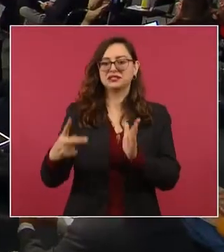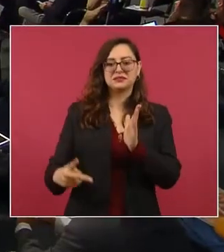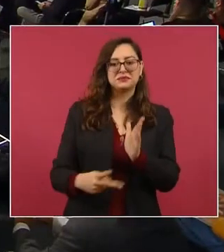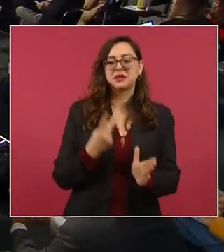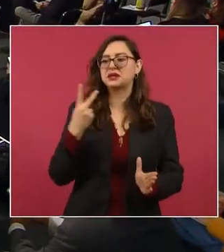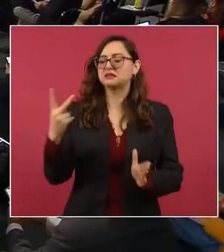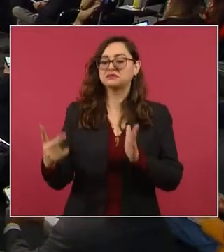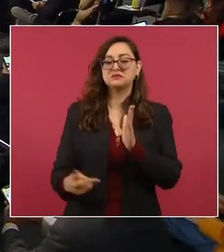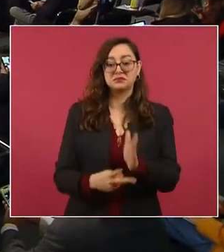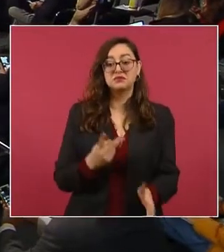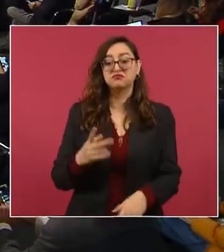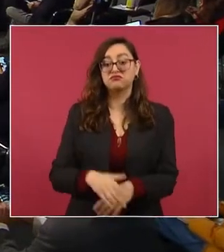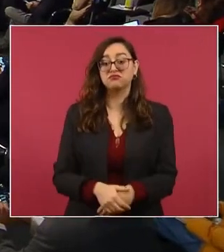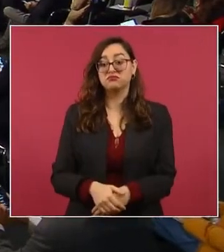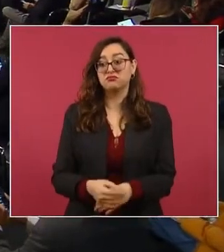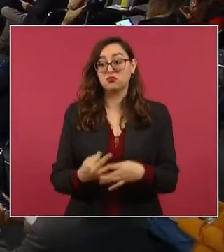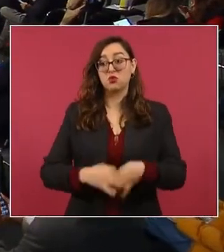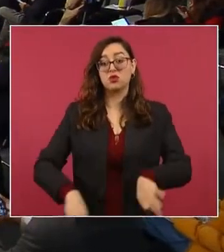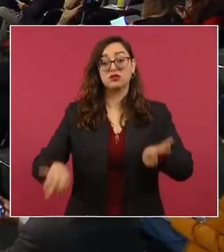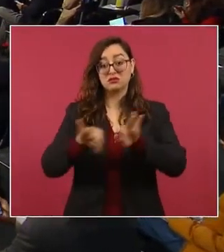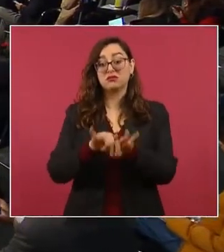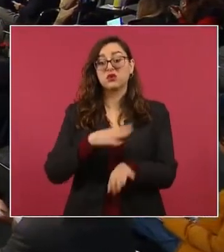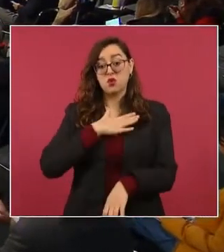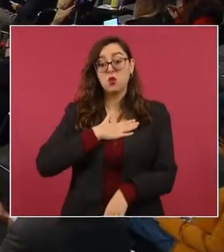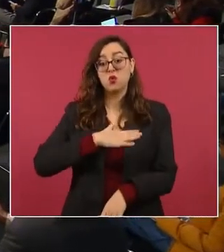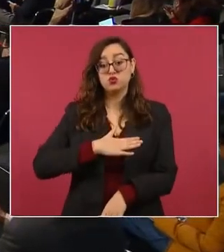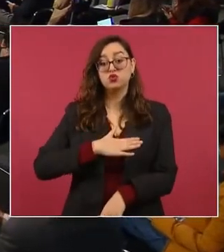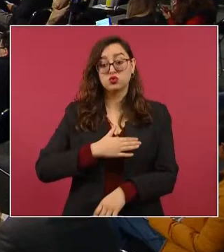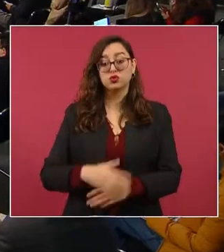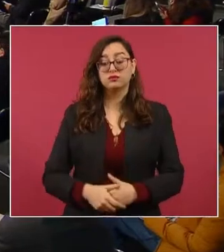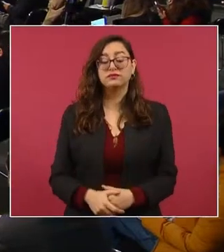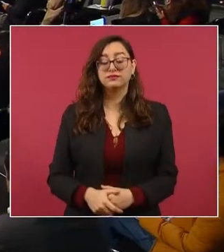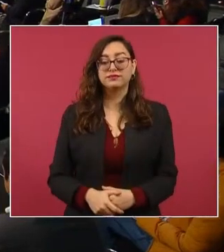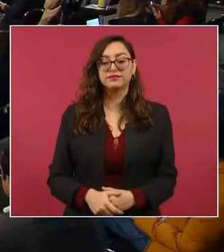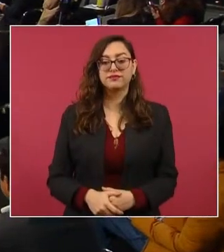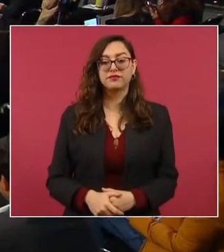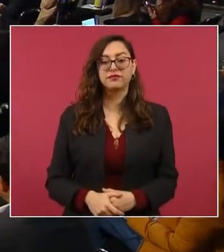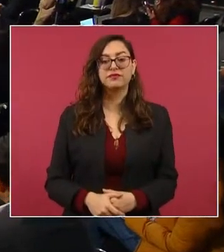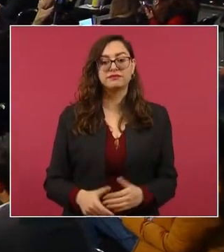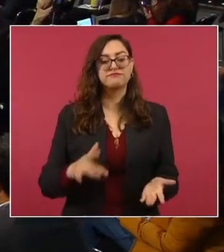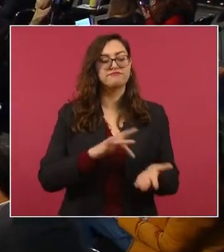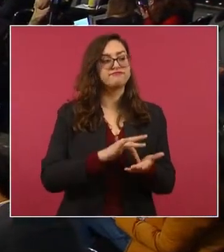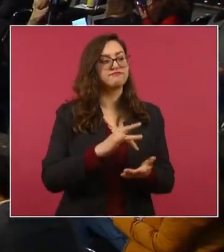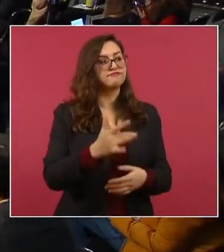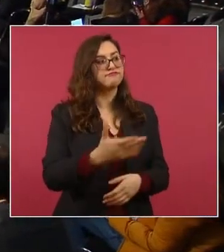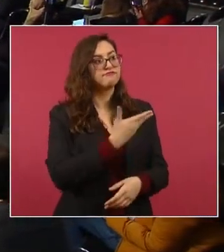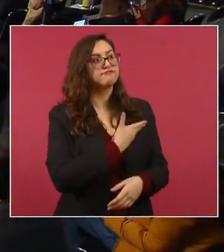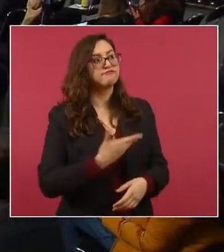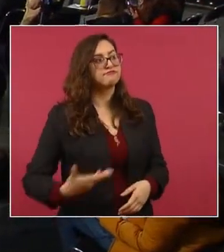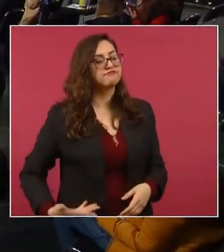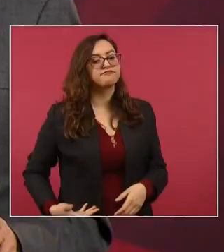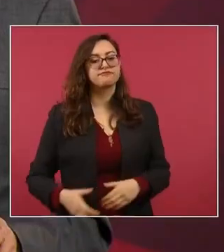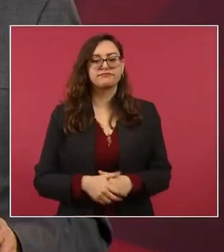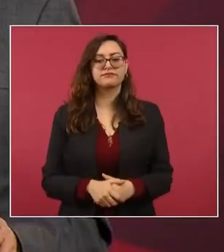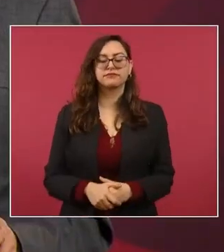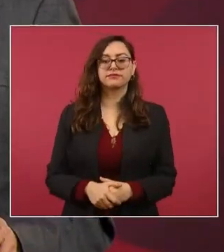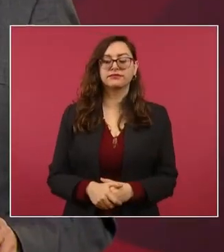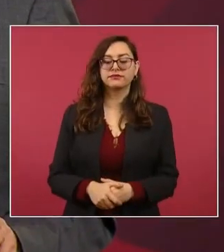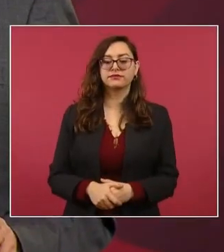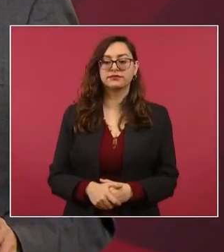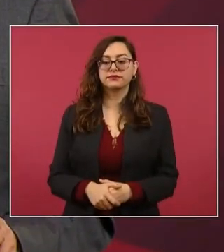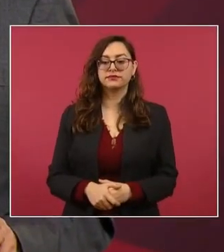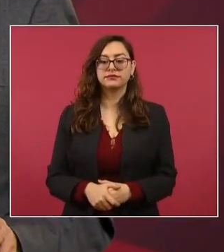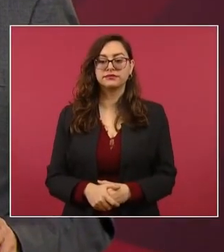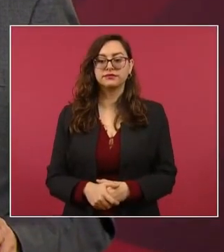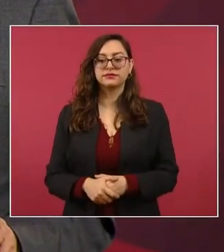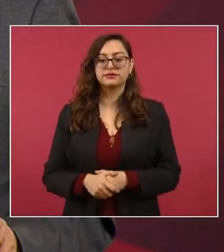es muy justo y necesario. Gracias, presidente. Bueno, acaban de dar a conocer que ya había yo